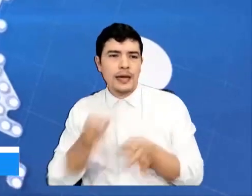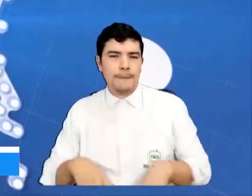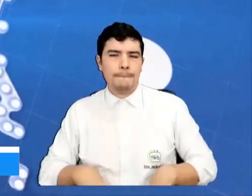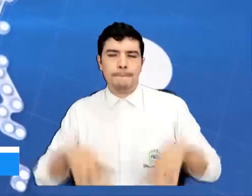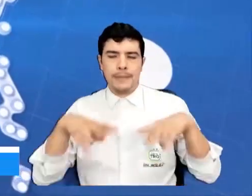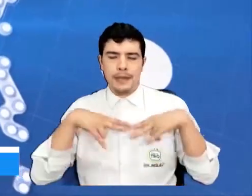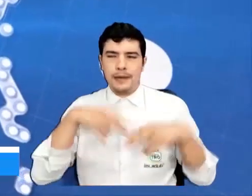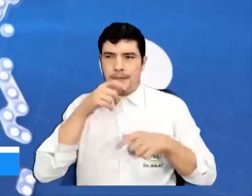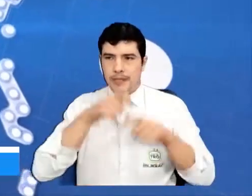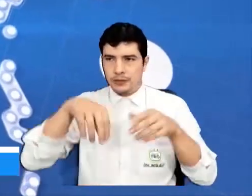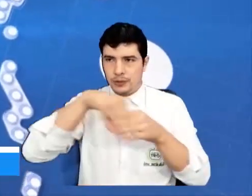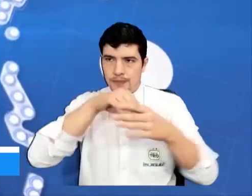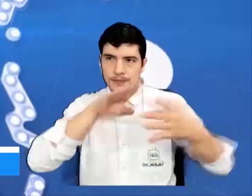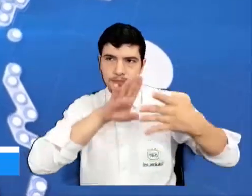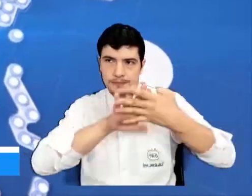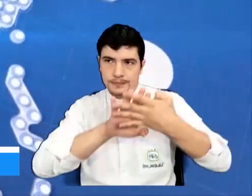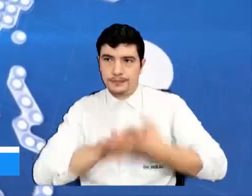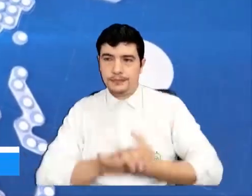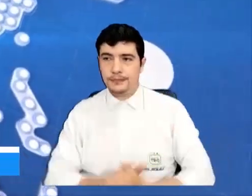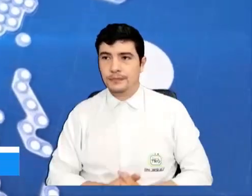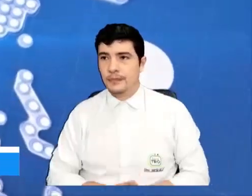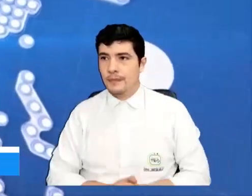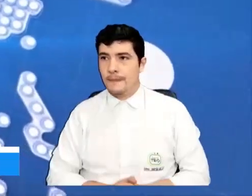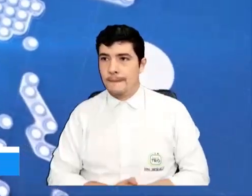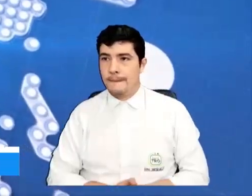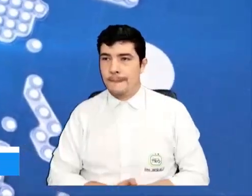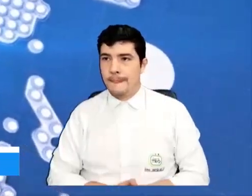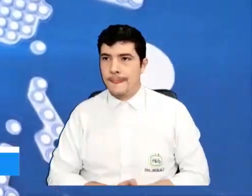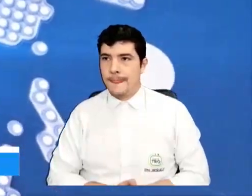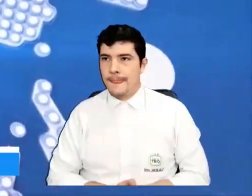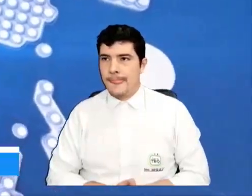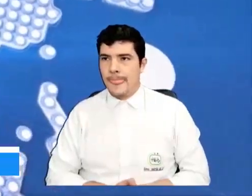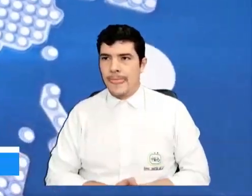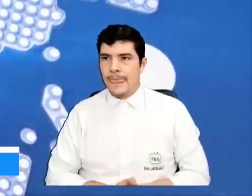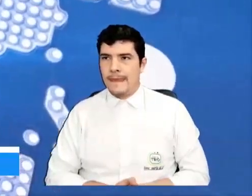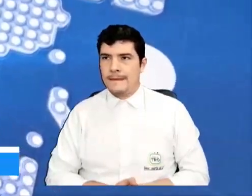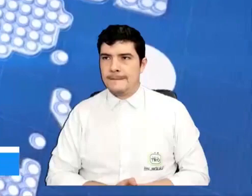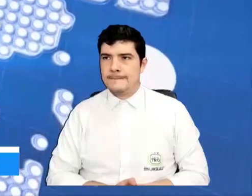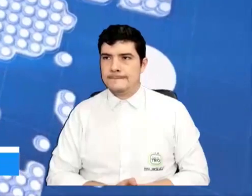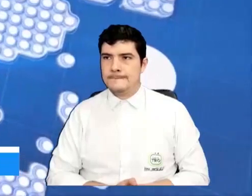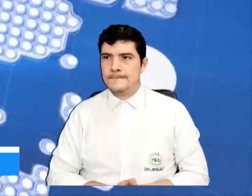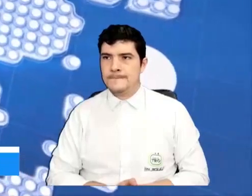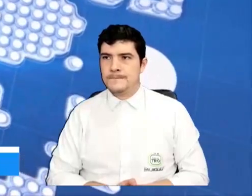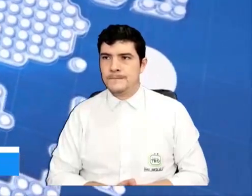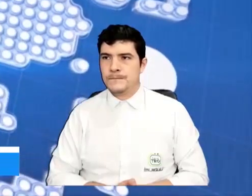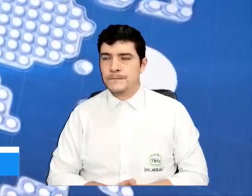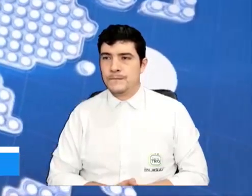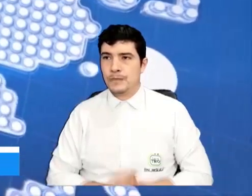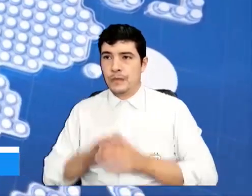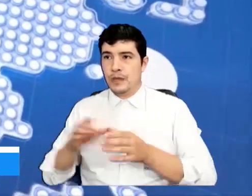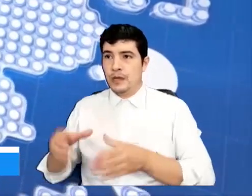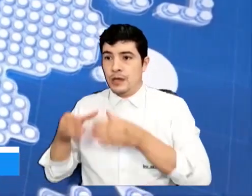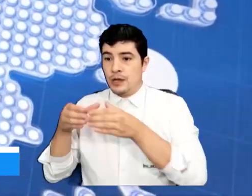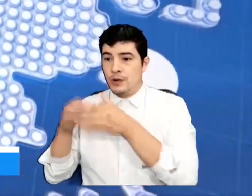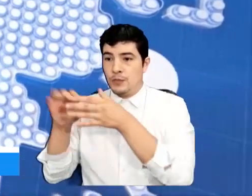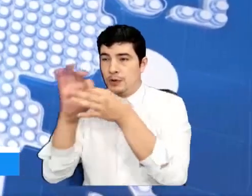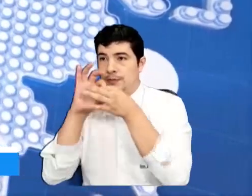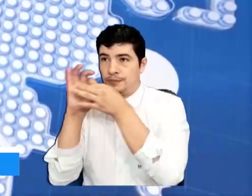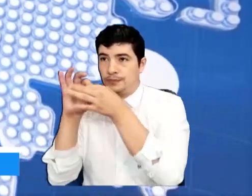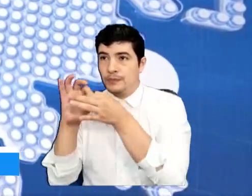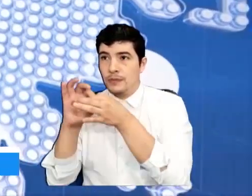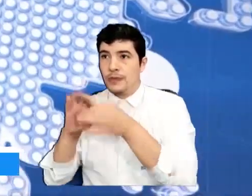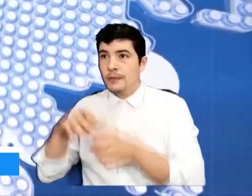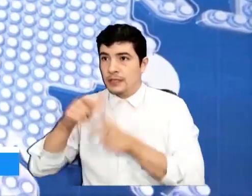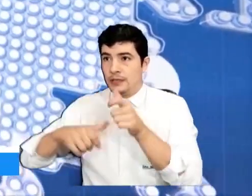Penitenciarios dio inicio a una jornada denominada Salva Vidas, que pretende evitar que el coronavirus COVID-19 continúe